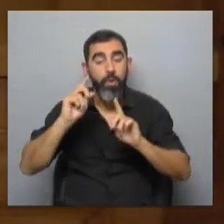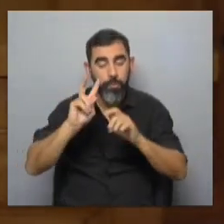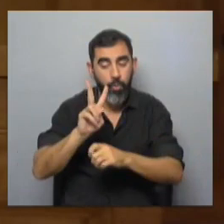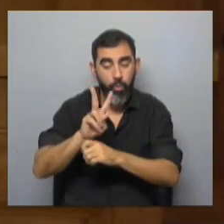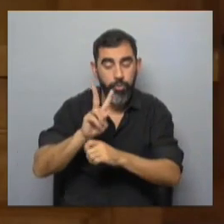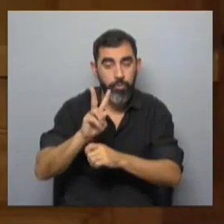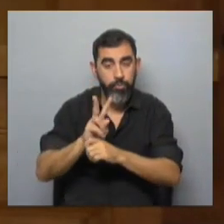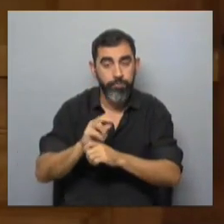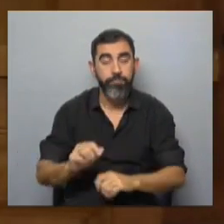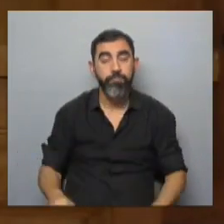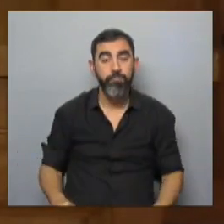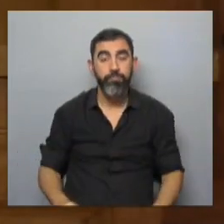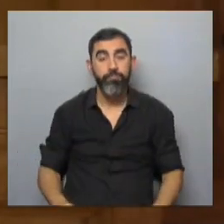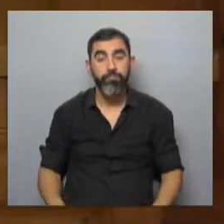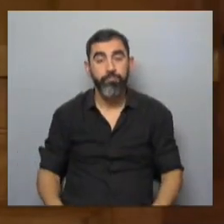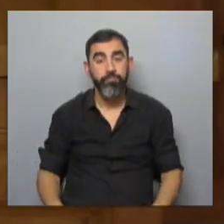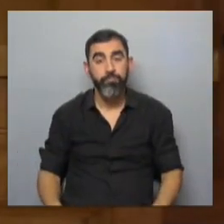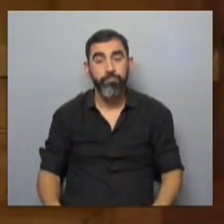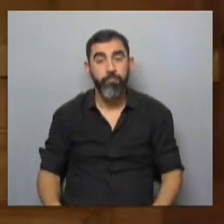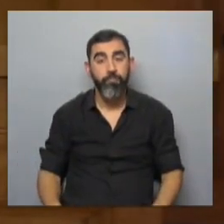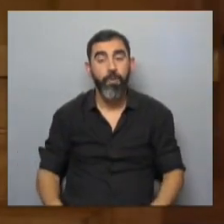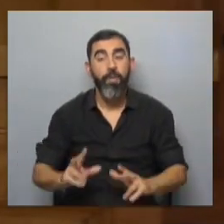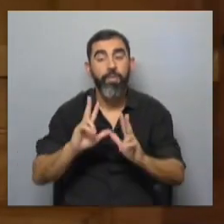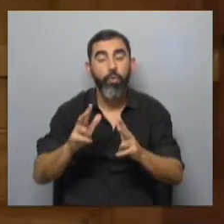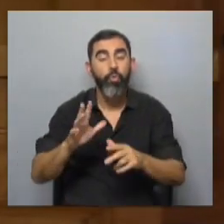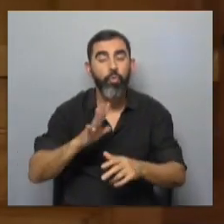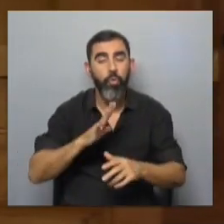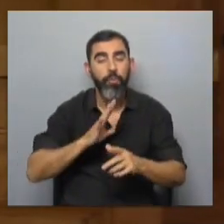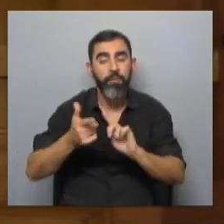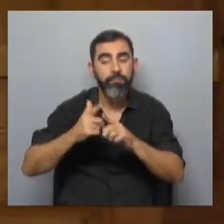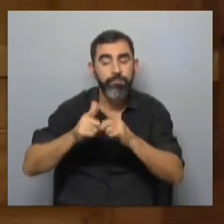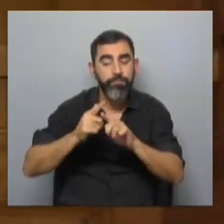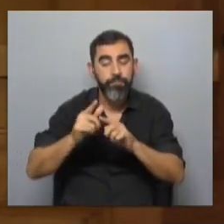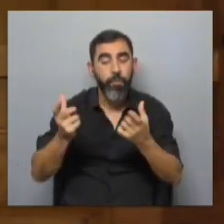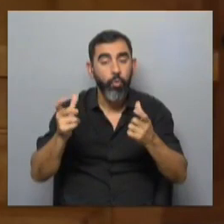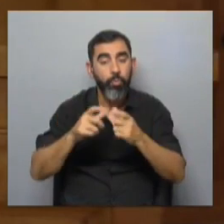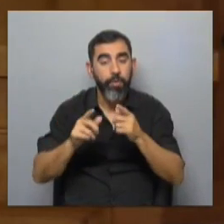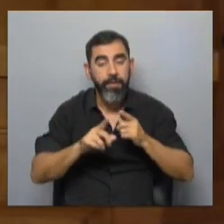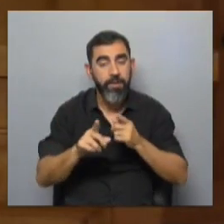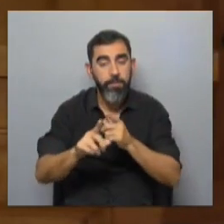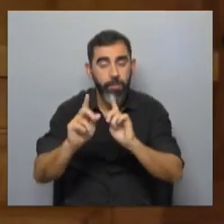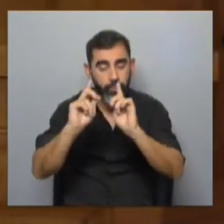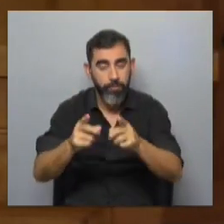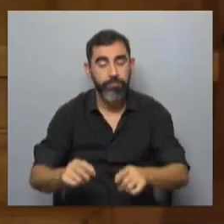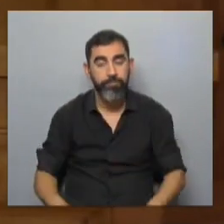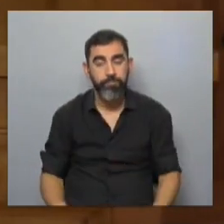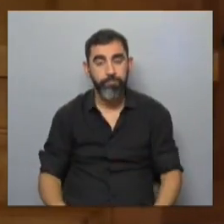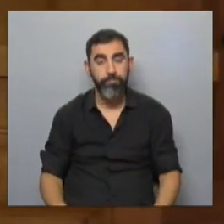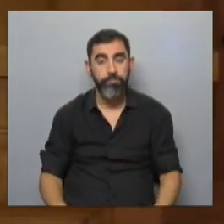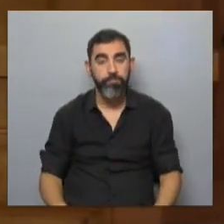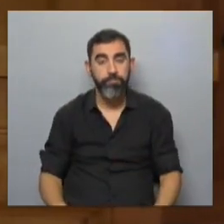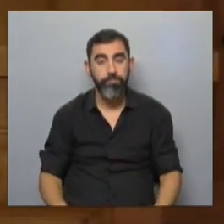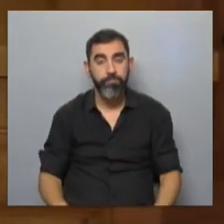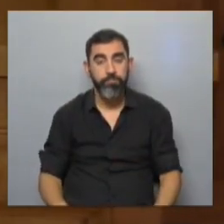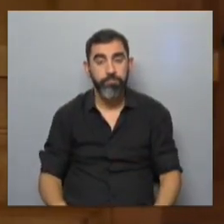Pública, aseguró Sadjian, que están todavía en la tratativa y en esta comisión de seguimiento que ustedes citaban a propósito